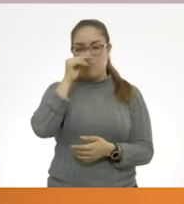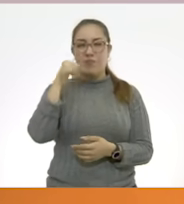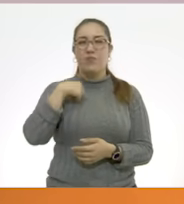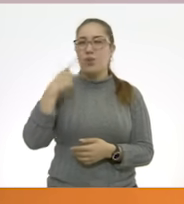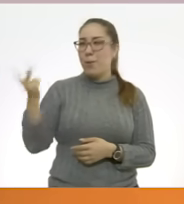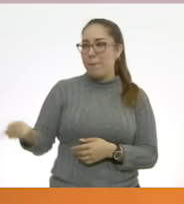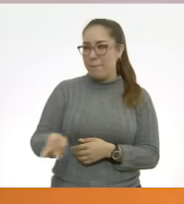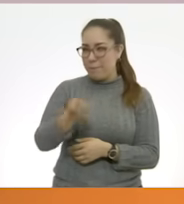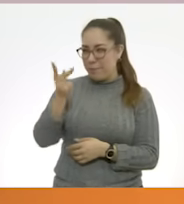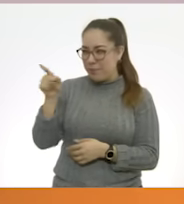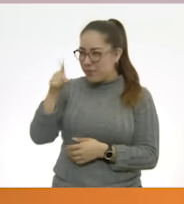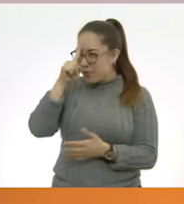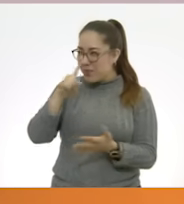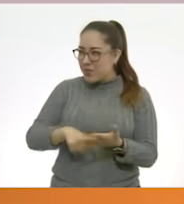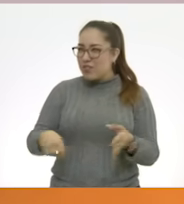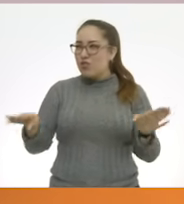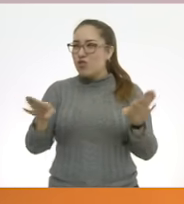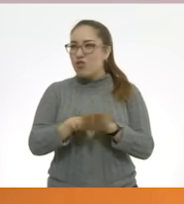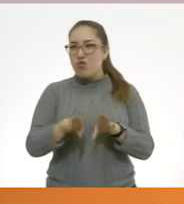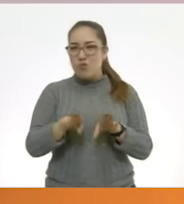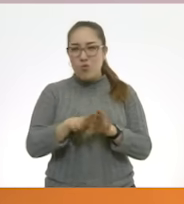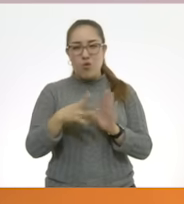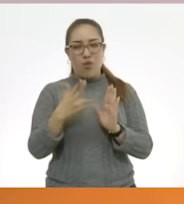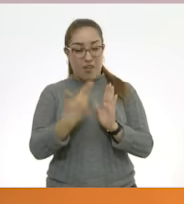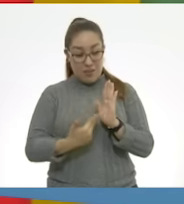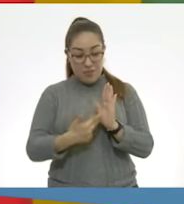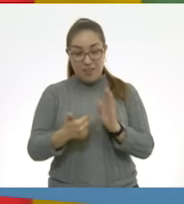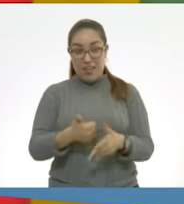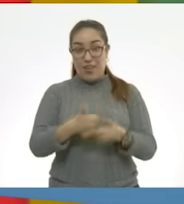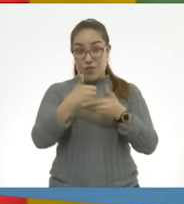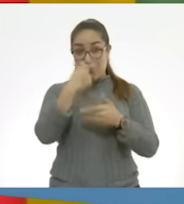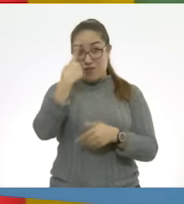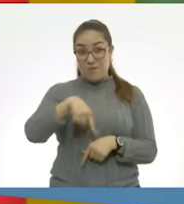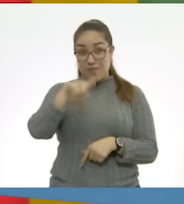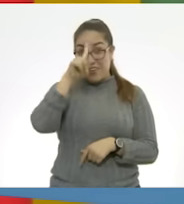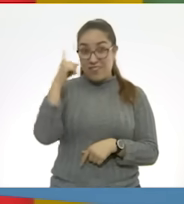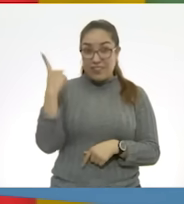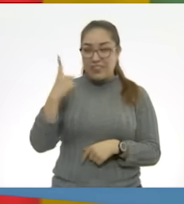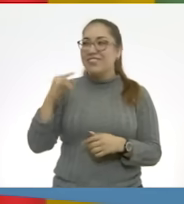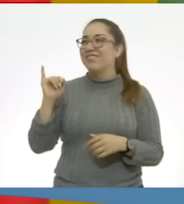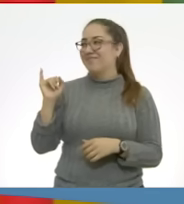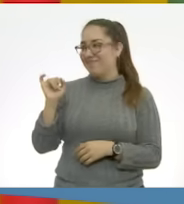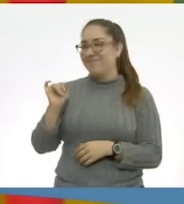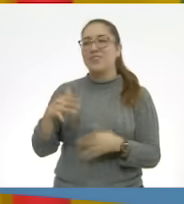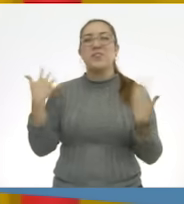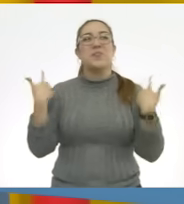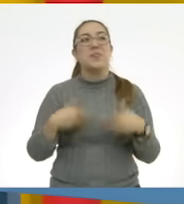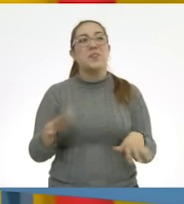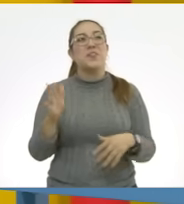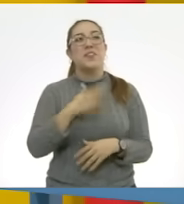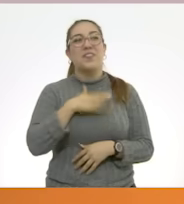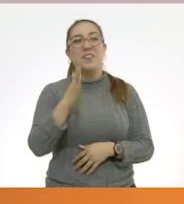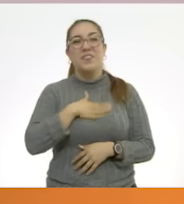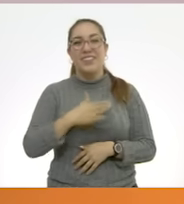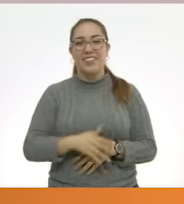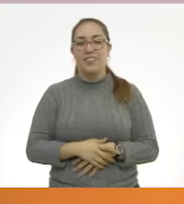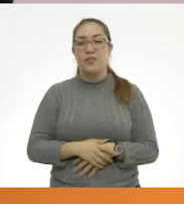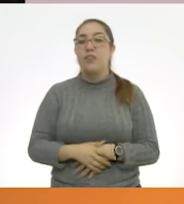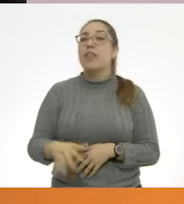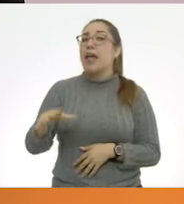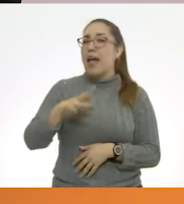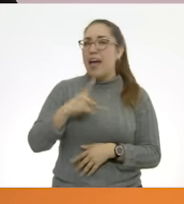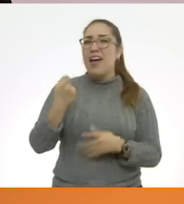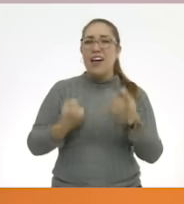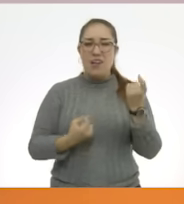trucos para aprender multiplicaciones. ¿Y qué crees? ¿Qué? Que sí los hay. ¡Qué bueno! ¡Ay, me alivia muchísimo! ¿Qué? Hay tablas que se